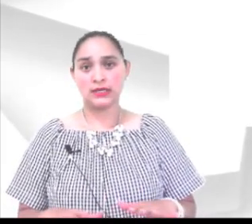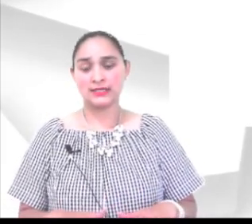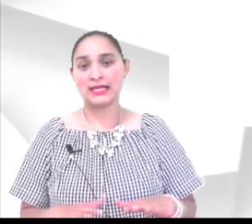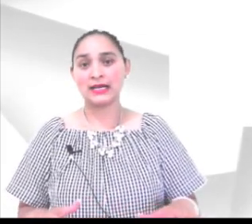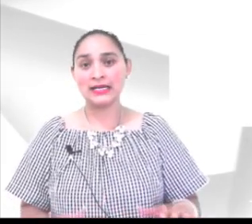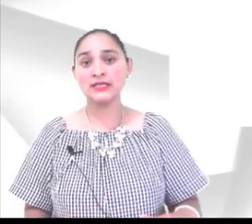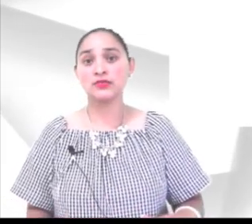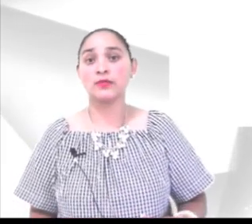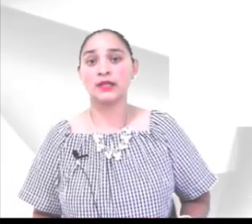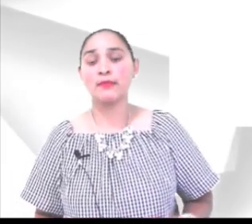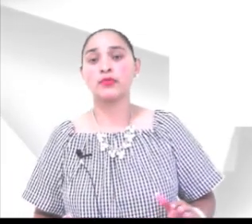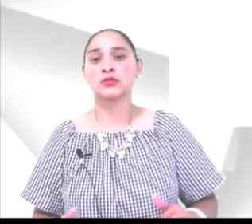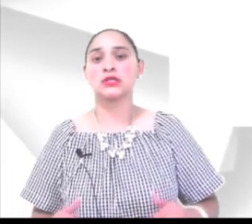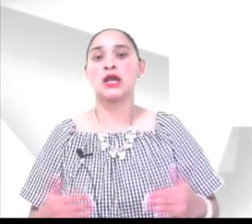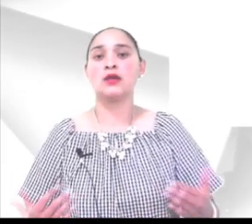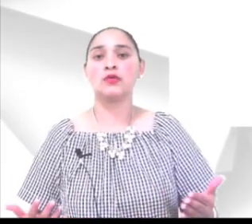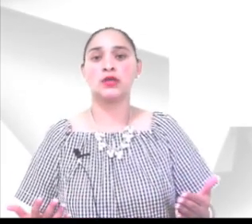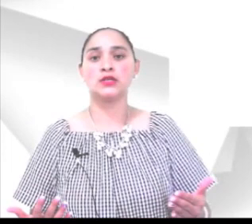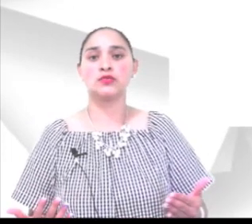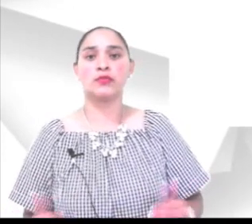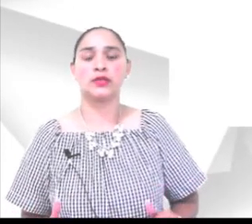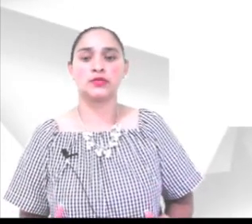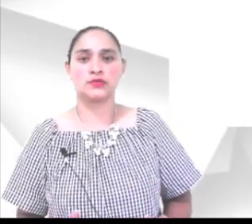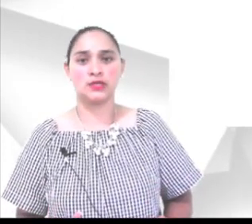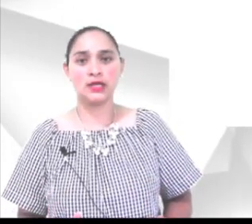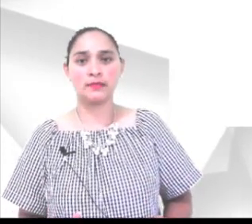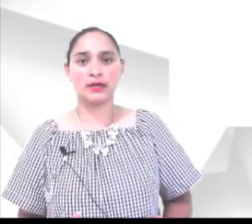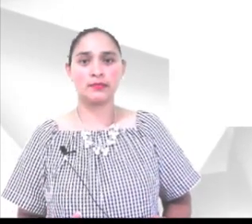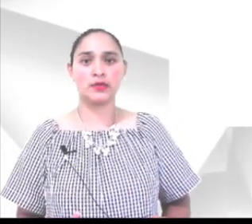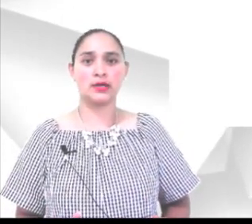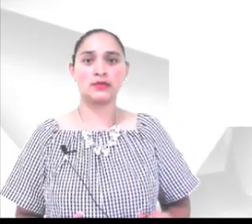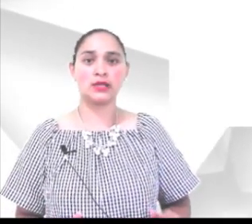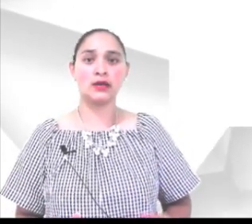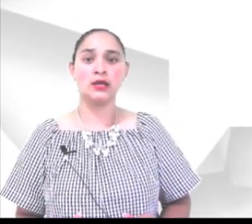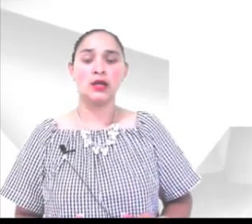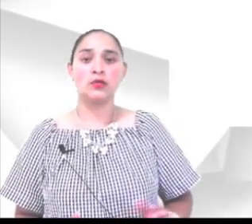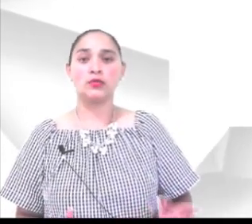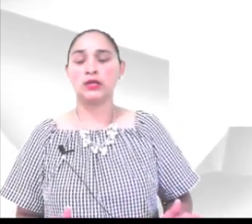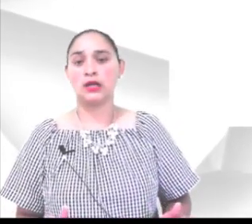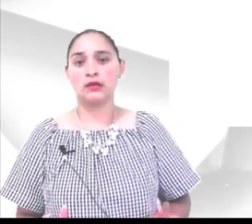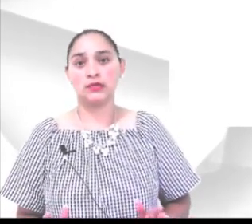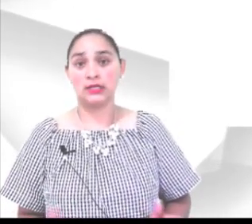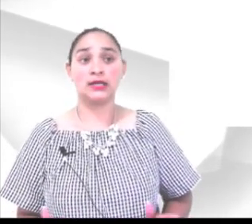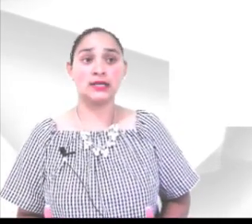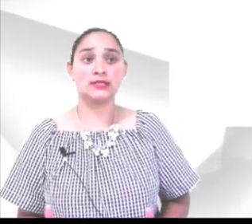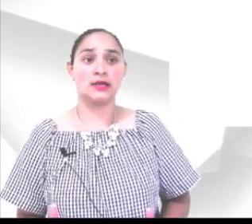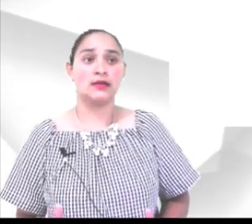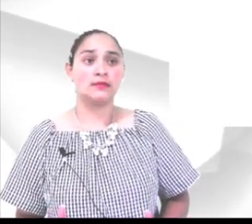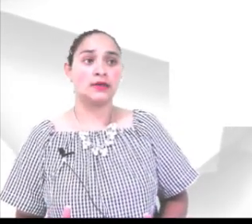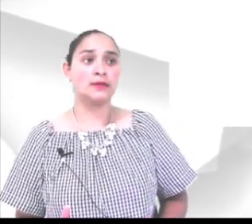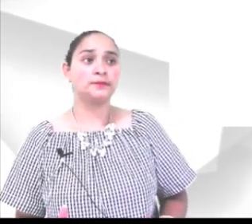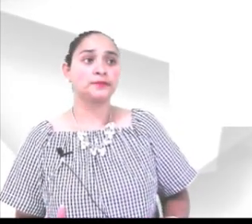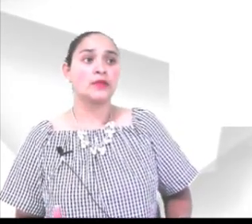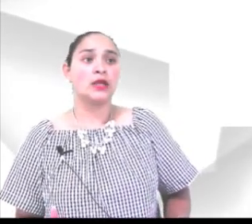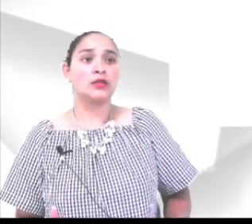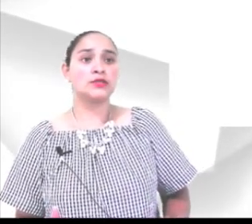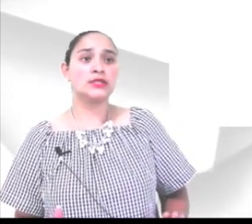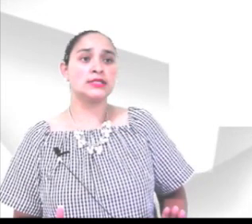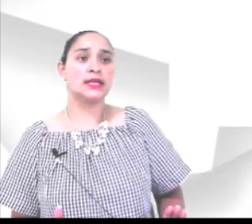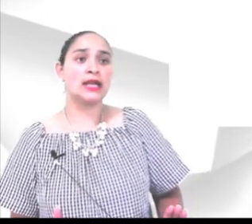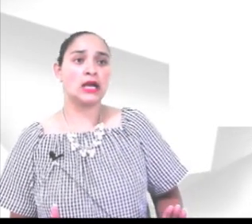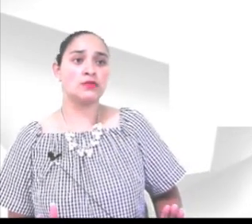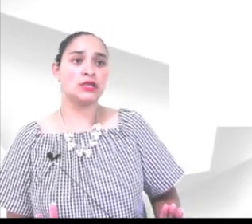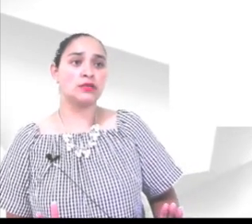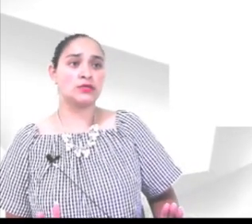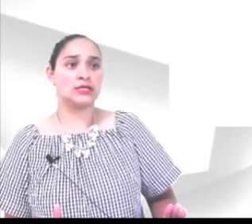precauciones, estar listos, ¿verdad?, por si algo de esto pueda suceder, para poder evitar una desgracia, ¿verdad? Entonces